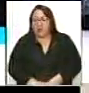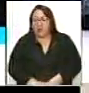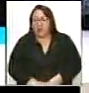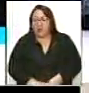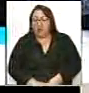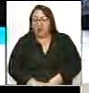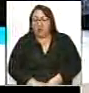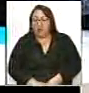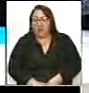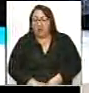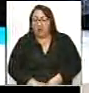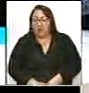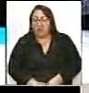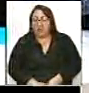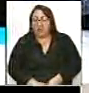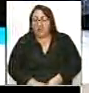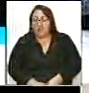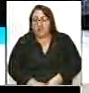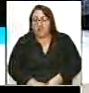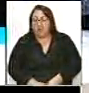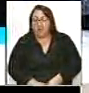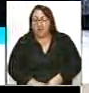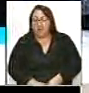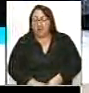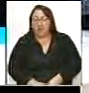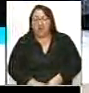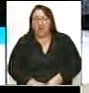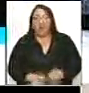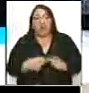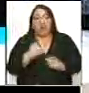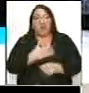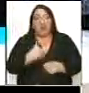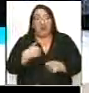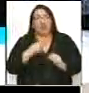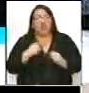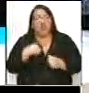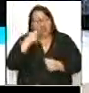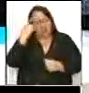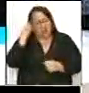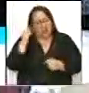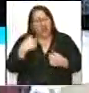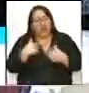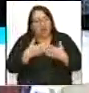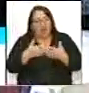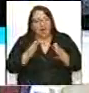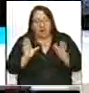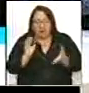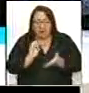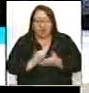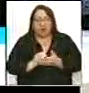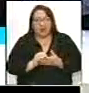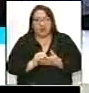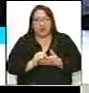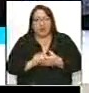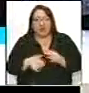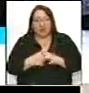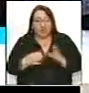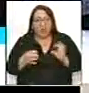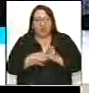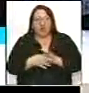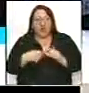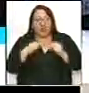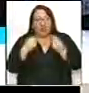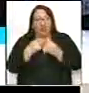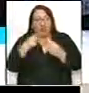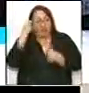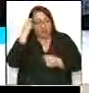conclusión, presidenta, yo sí considero que todavía tenemos que abrir la posibilidad de las alianzas de nuestros